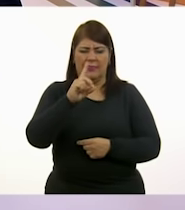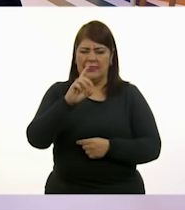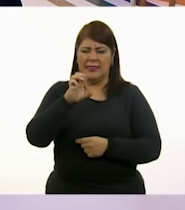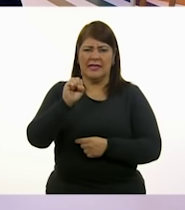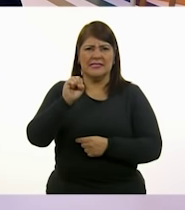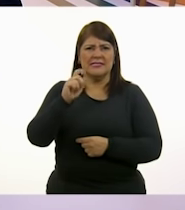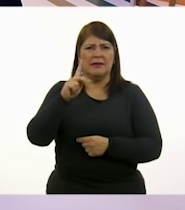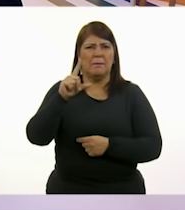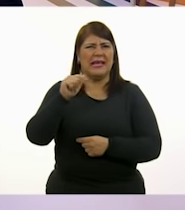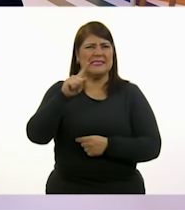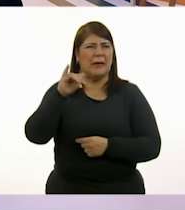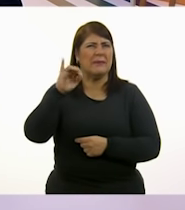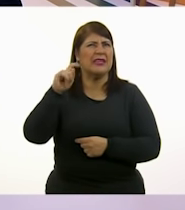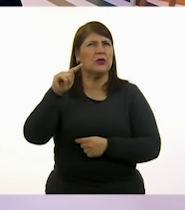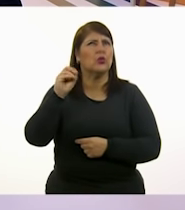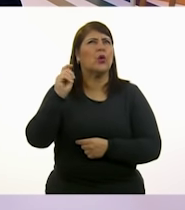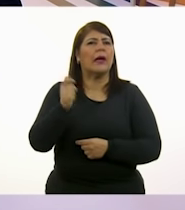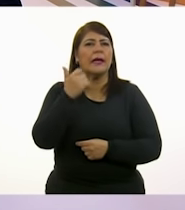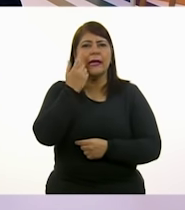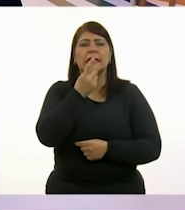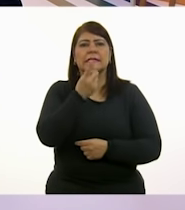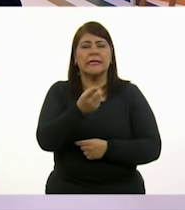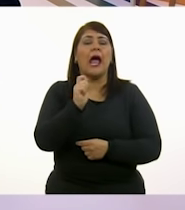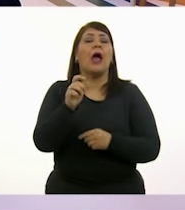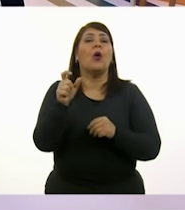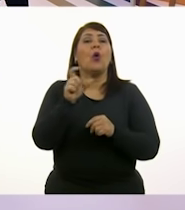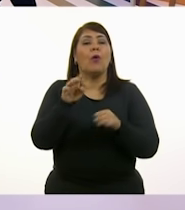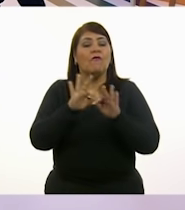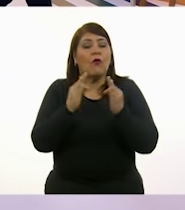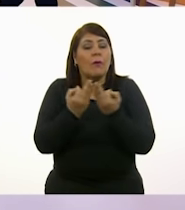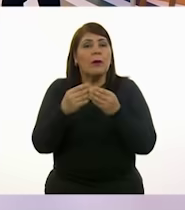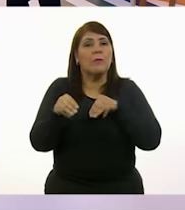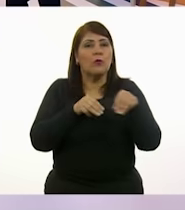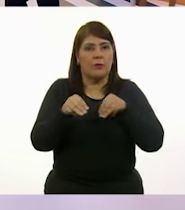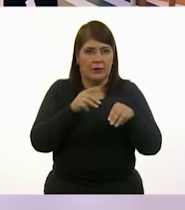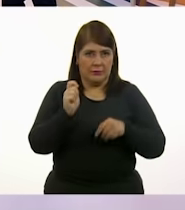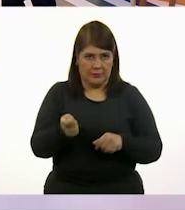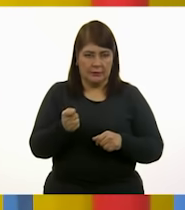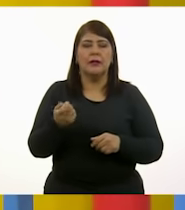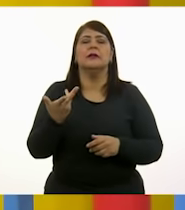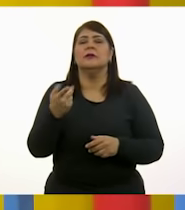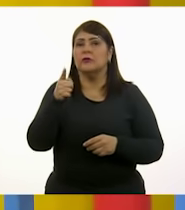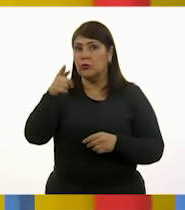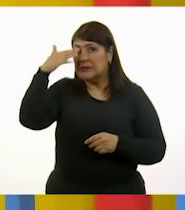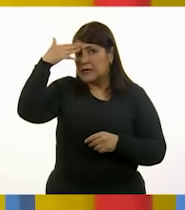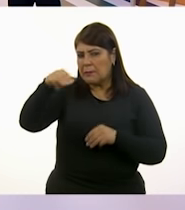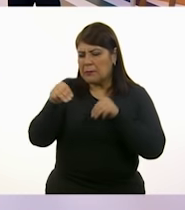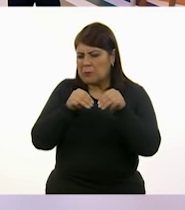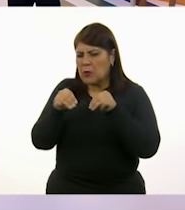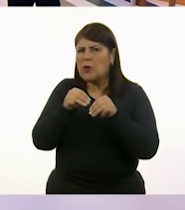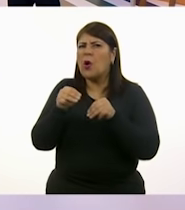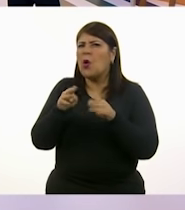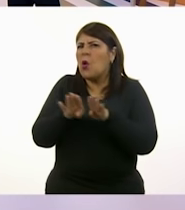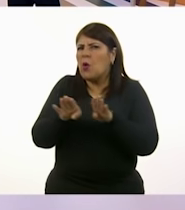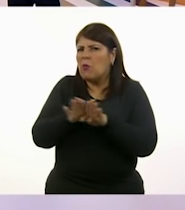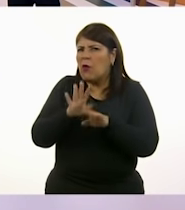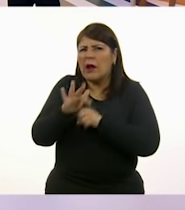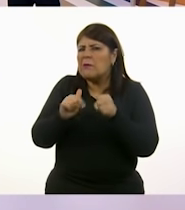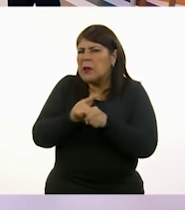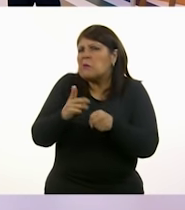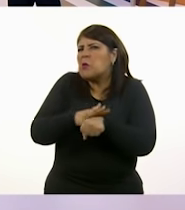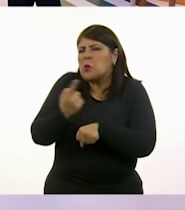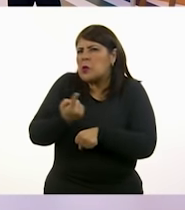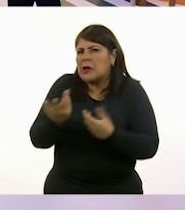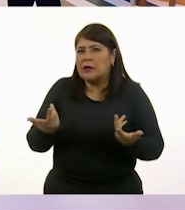algo se mueve. Cuando algo se mueve, correcto. ¿Y tú sabes por qué se mueven los animales? Se